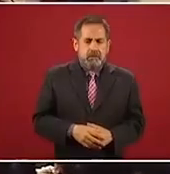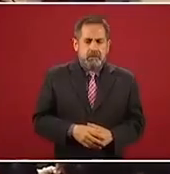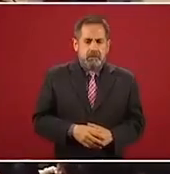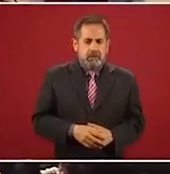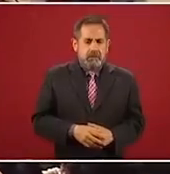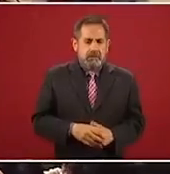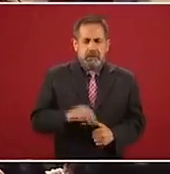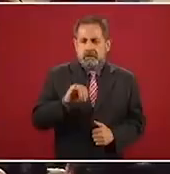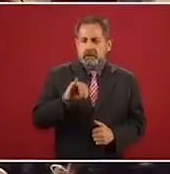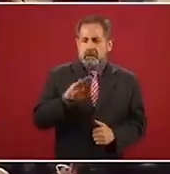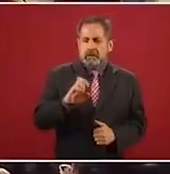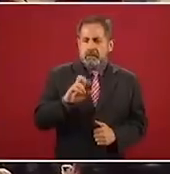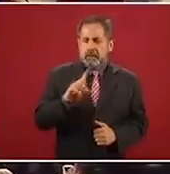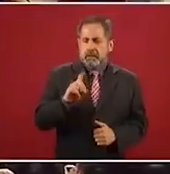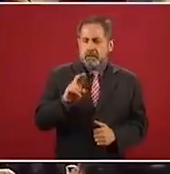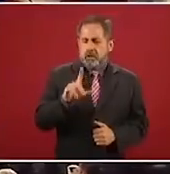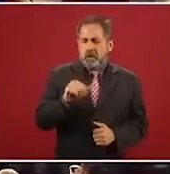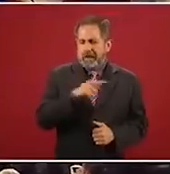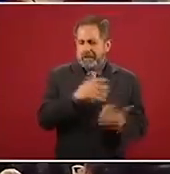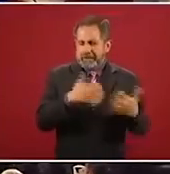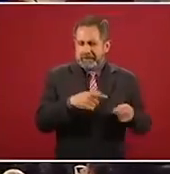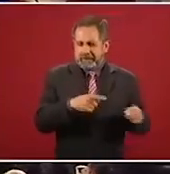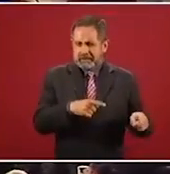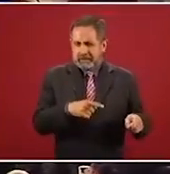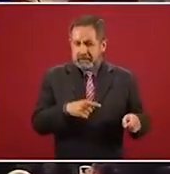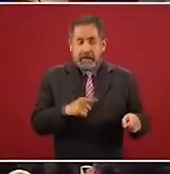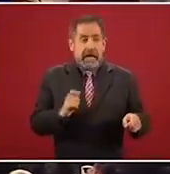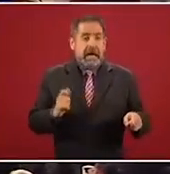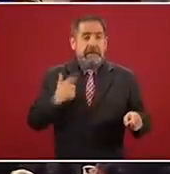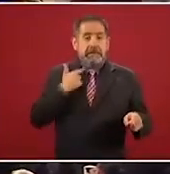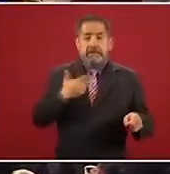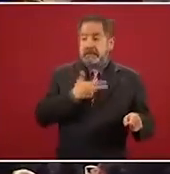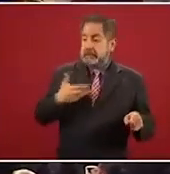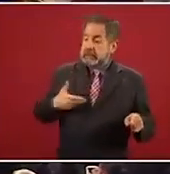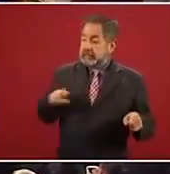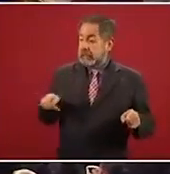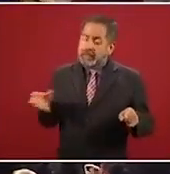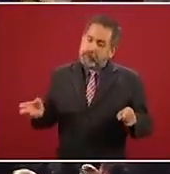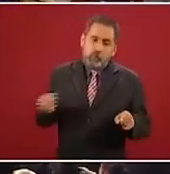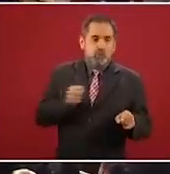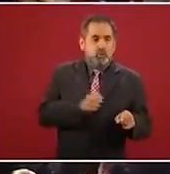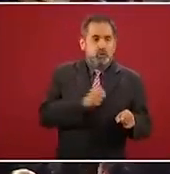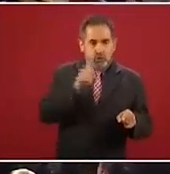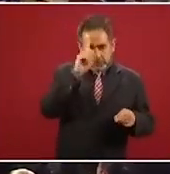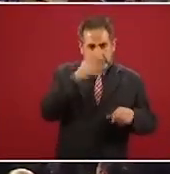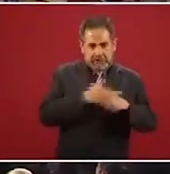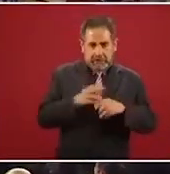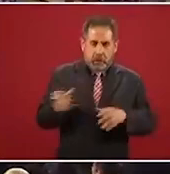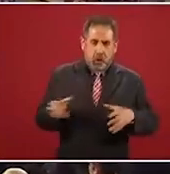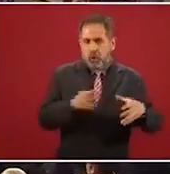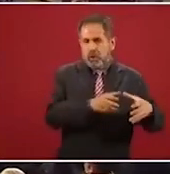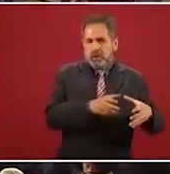Iberdrola, que hasta se llevó a un expresidente de consejero.